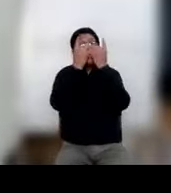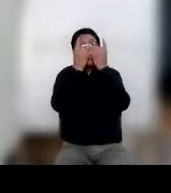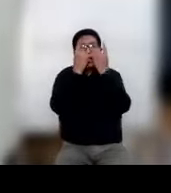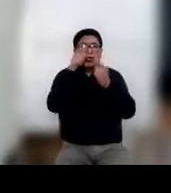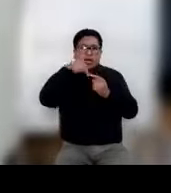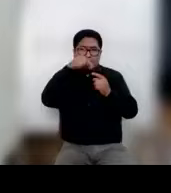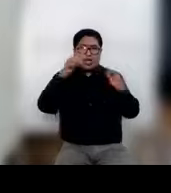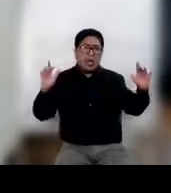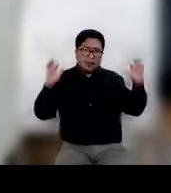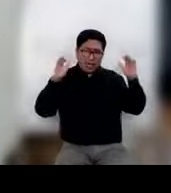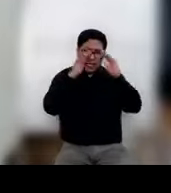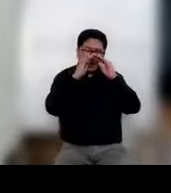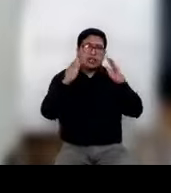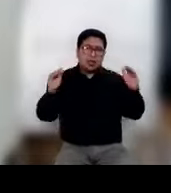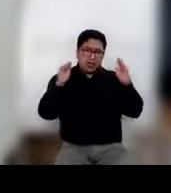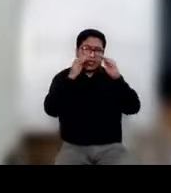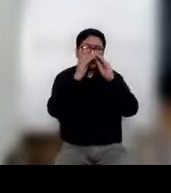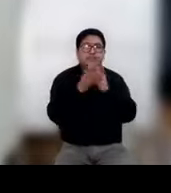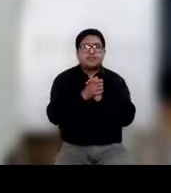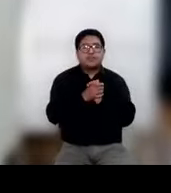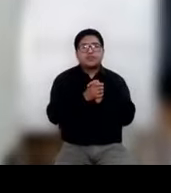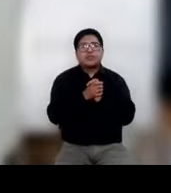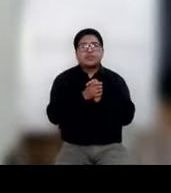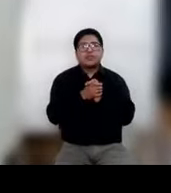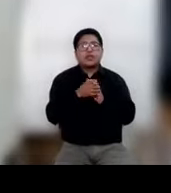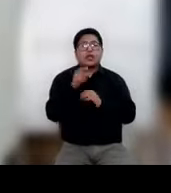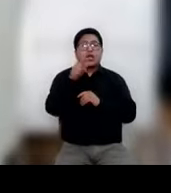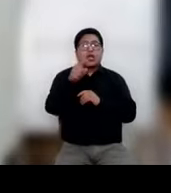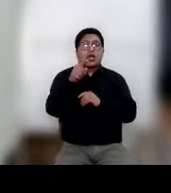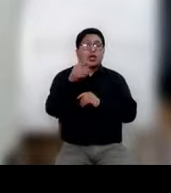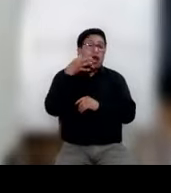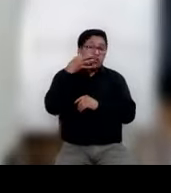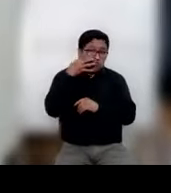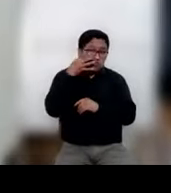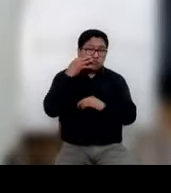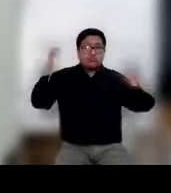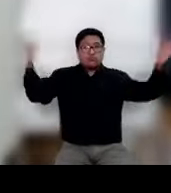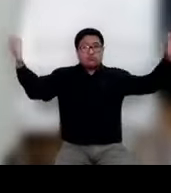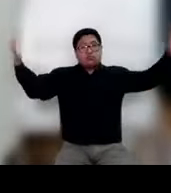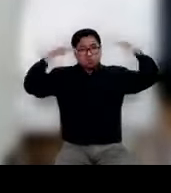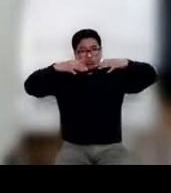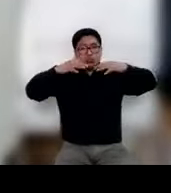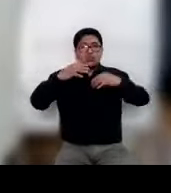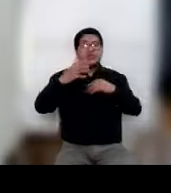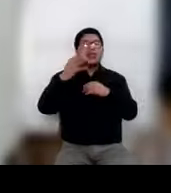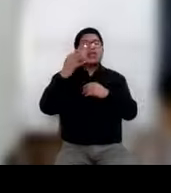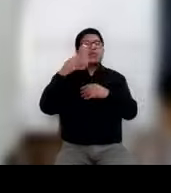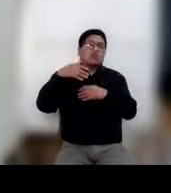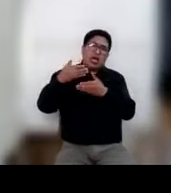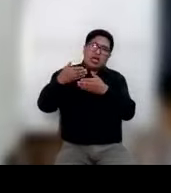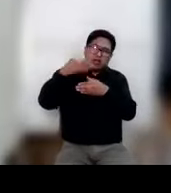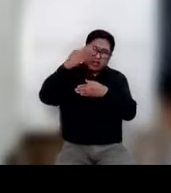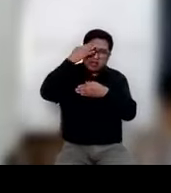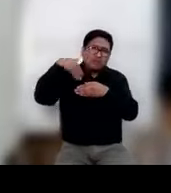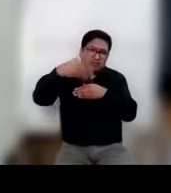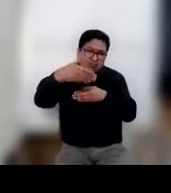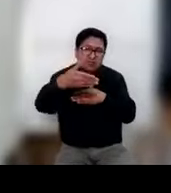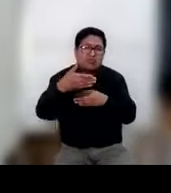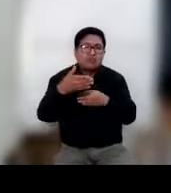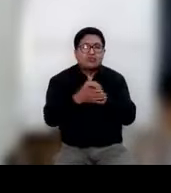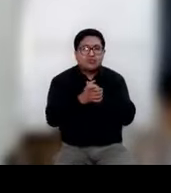en el último encuentro presencial se podría decir porque ahora ya ya tenemos ese nuevo idioma